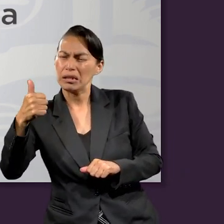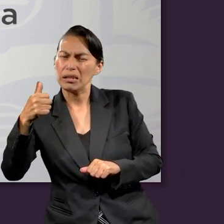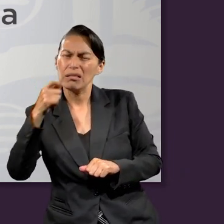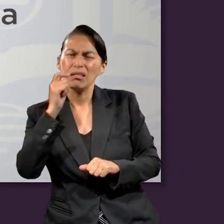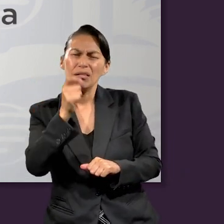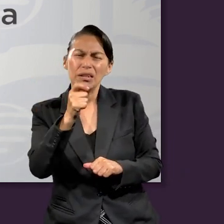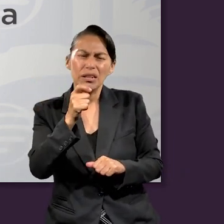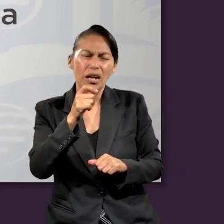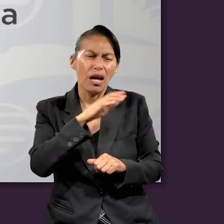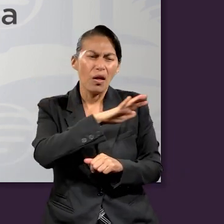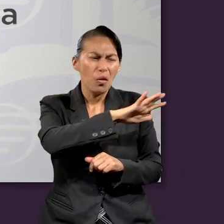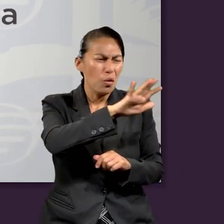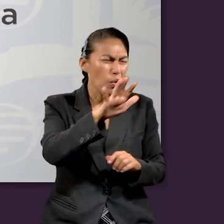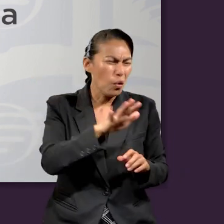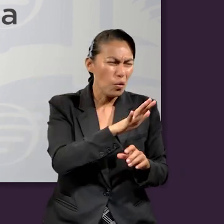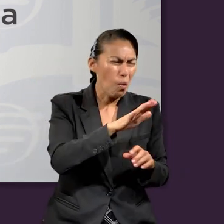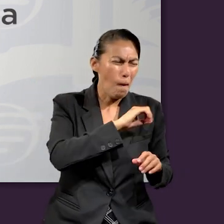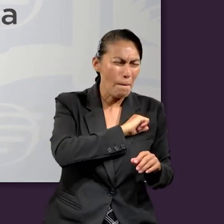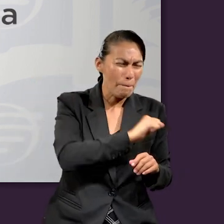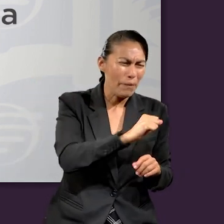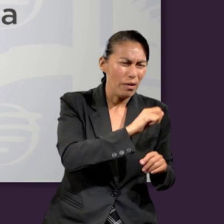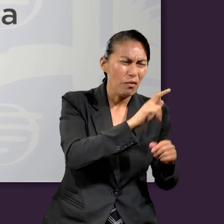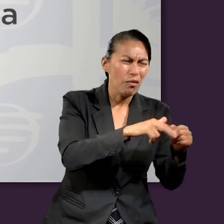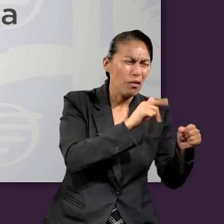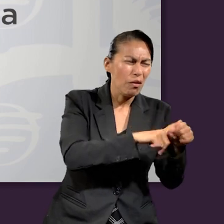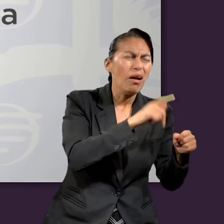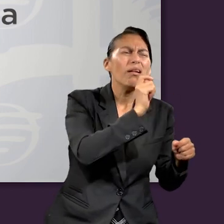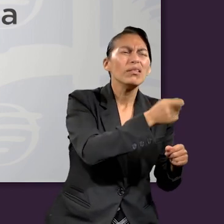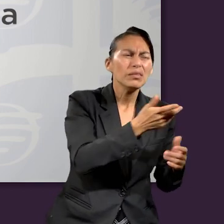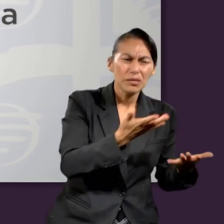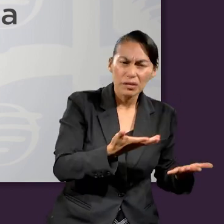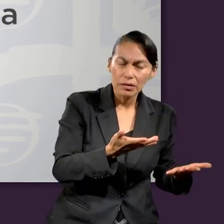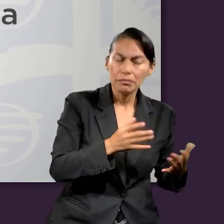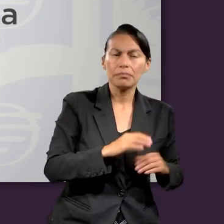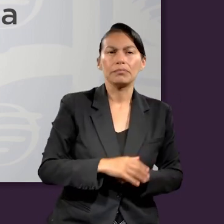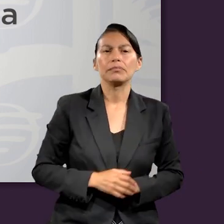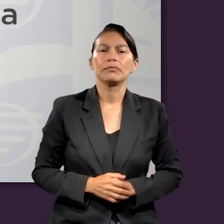acerca de la naturaleza de este sistema malvado?